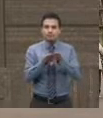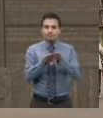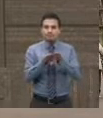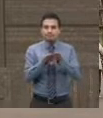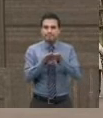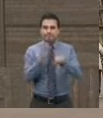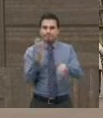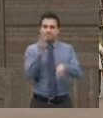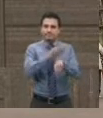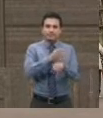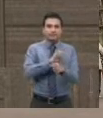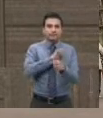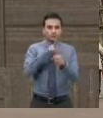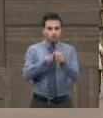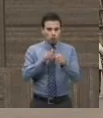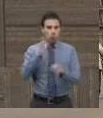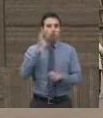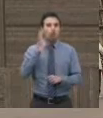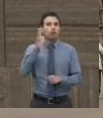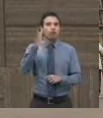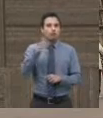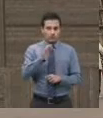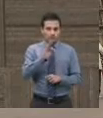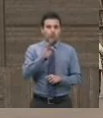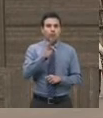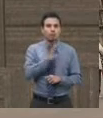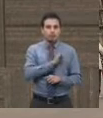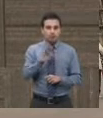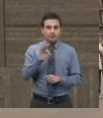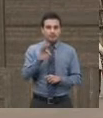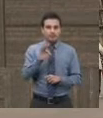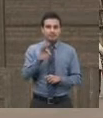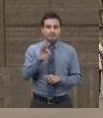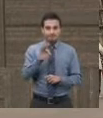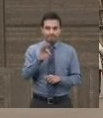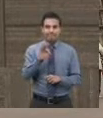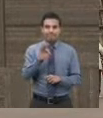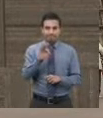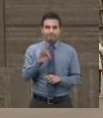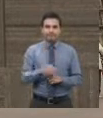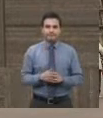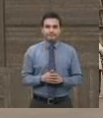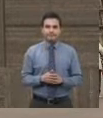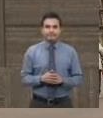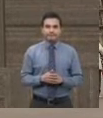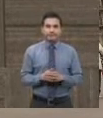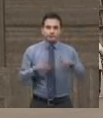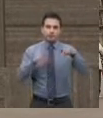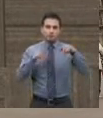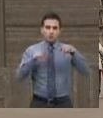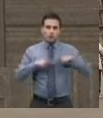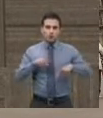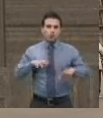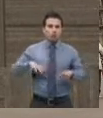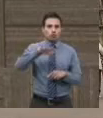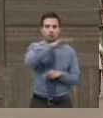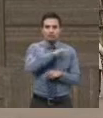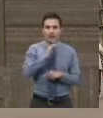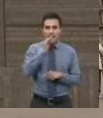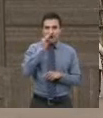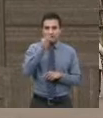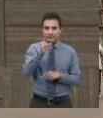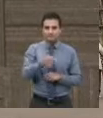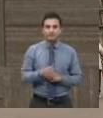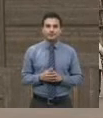partido en futuros procesos electorales y de frente al conocimiento de la ciudadanía. Es